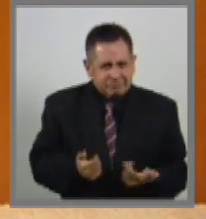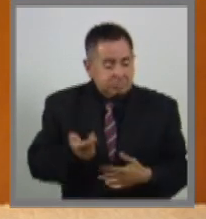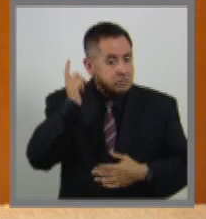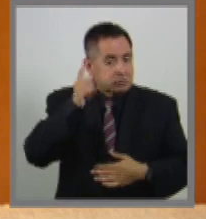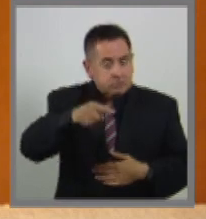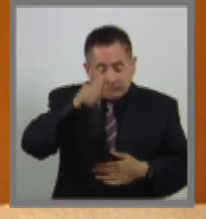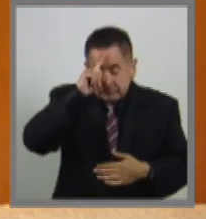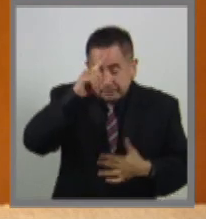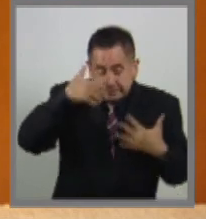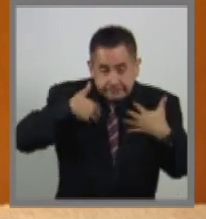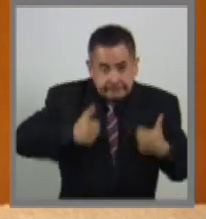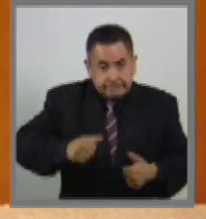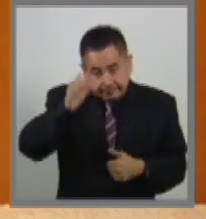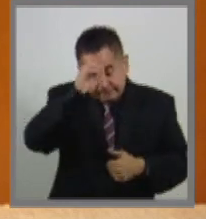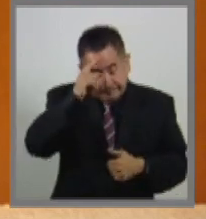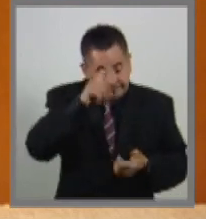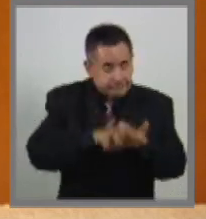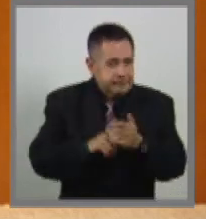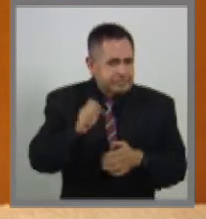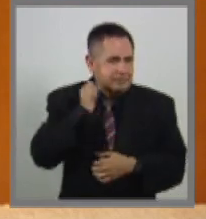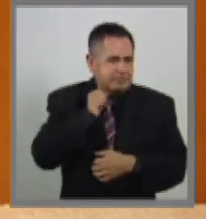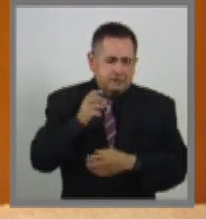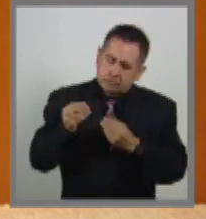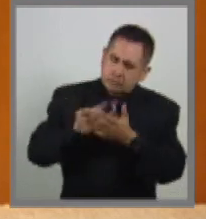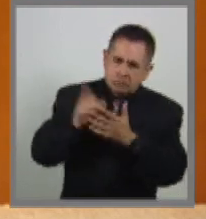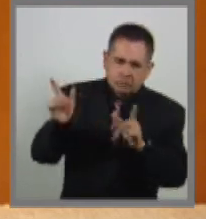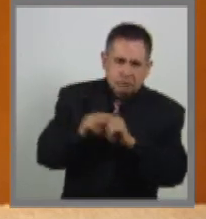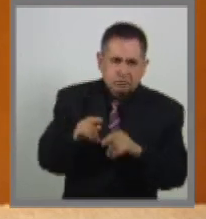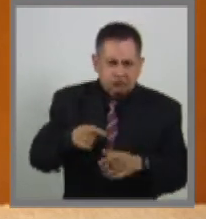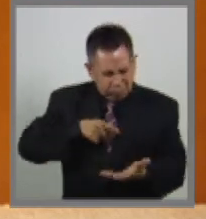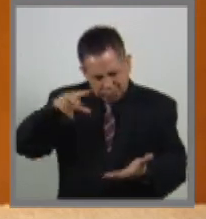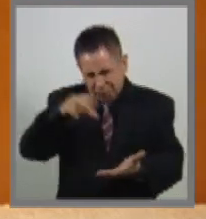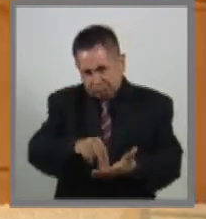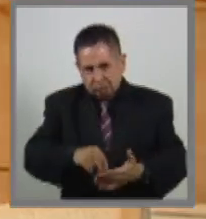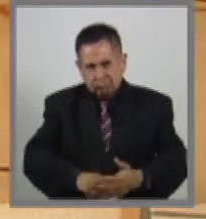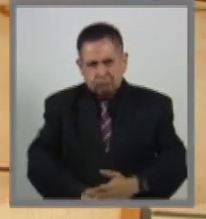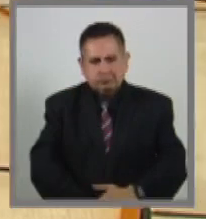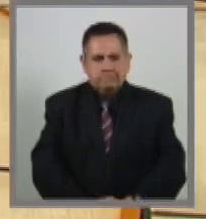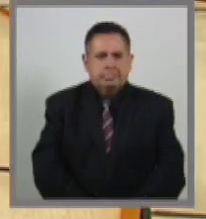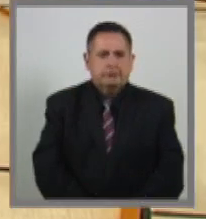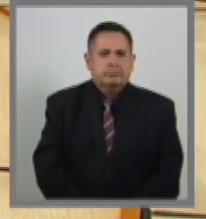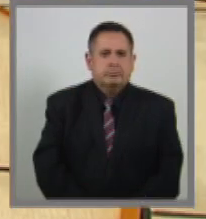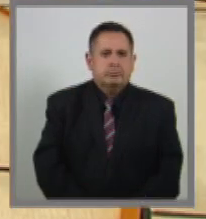tengan conciencia los senadores de la República en este tema. Muchas gracias. En contra, por supuesto.